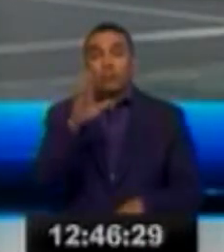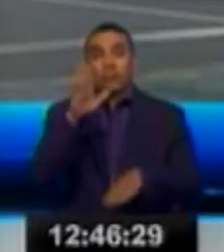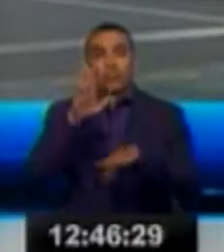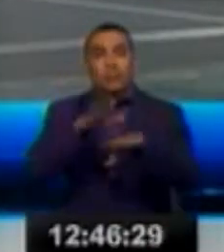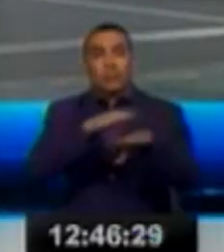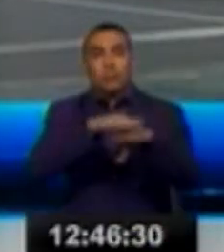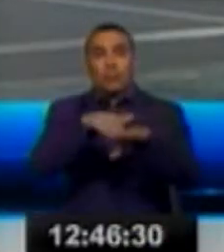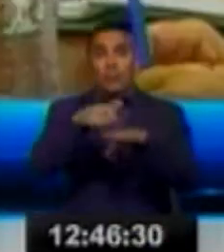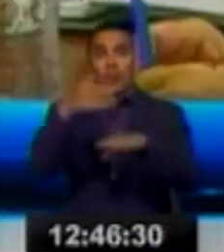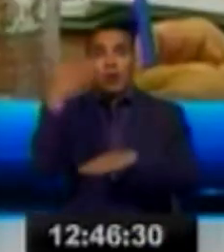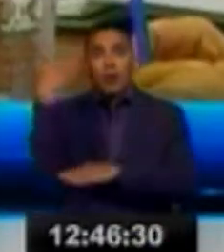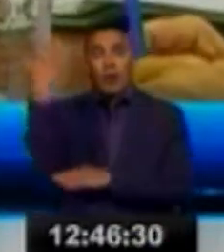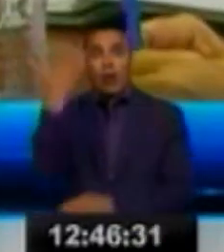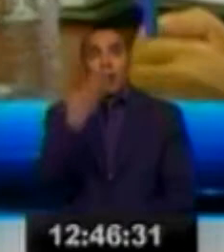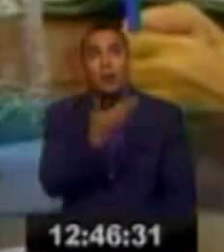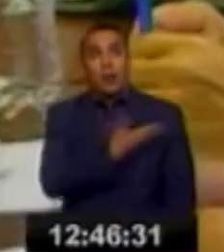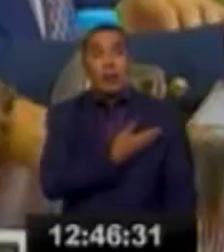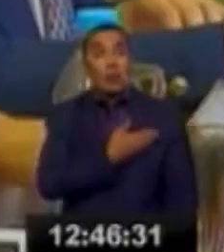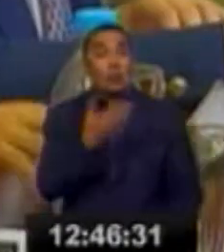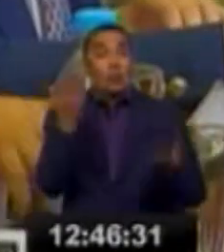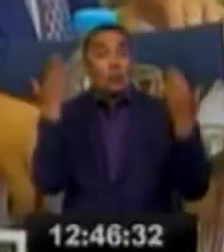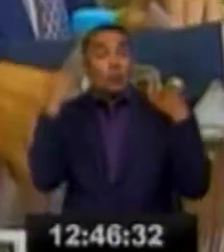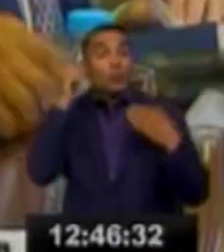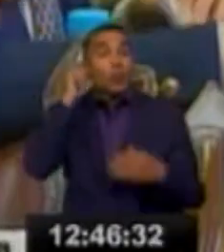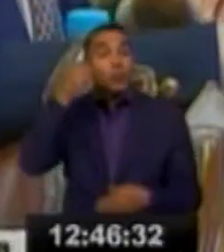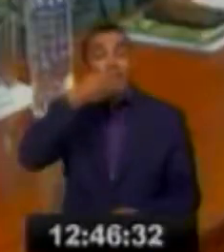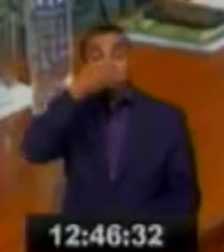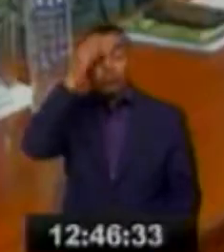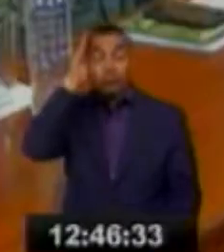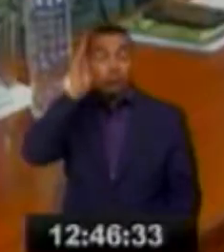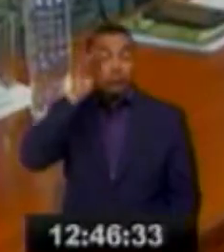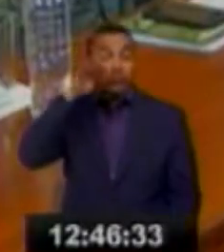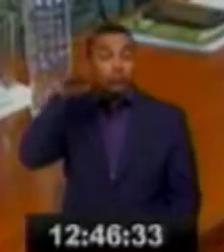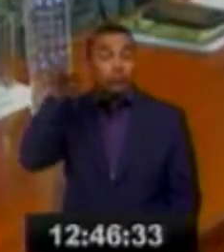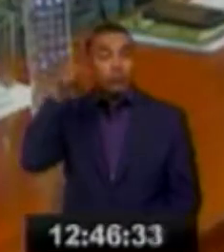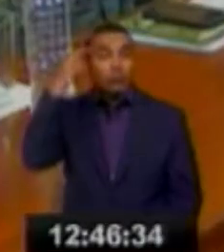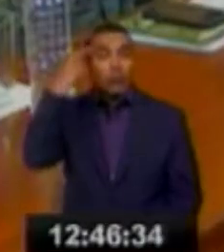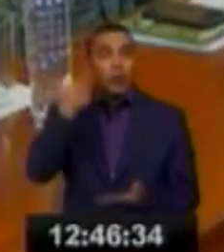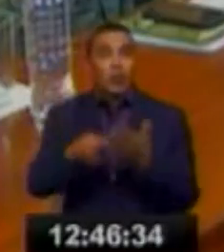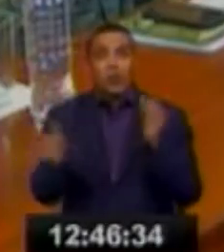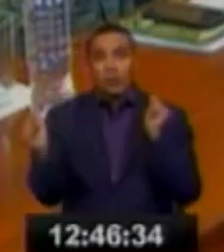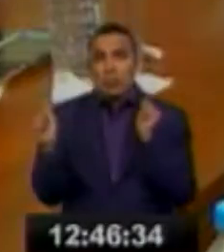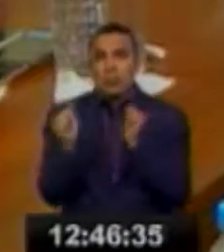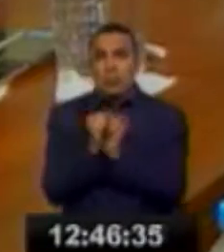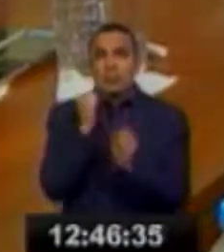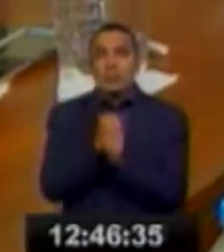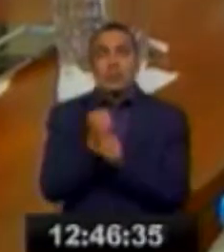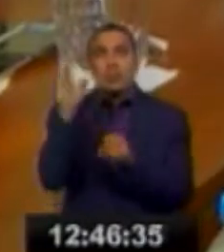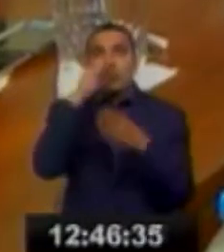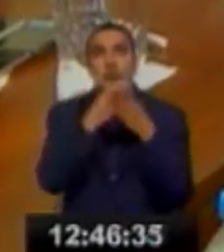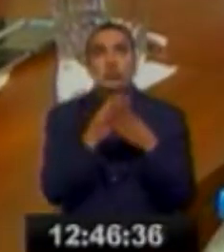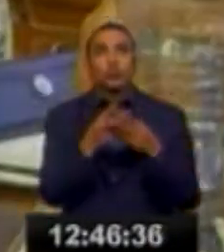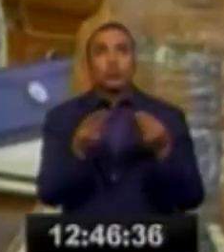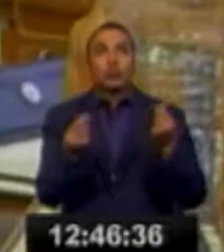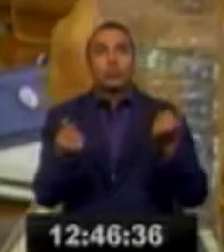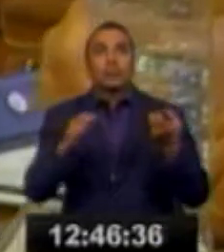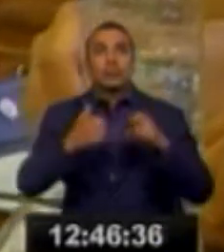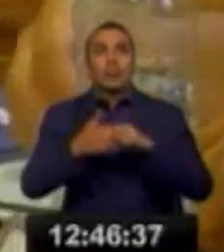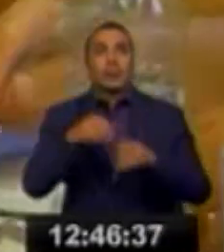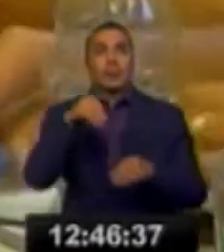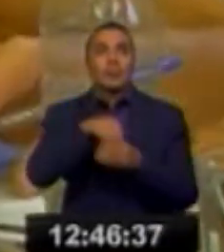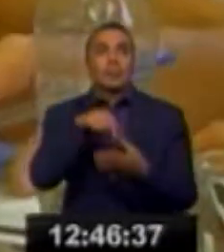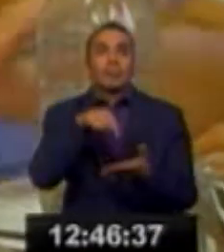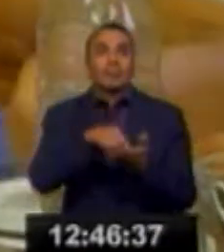llamado a la alcaldesa de Guayaquil, Cintia Viteri, para buscar en conjunto una solución al problema de